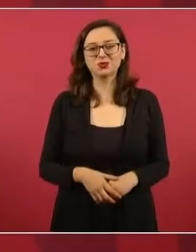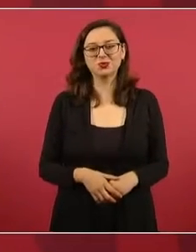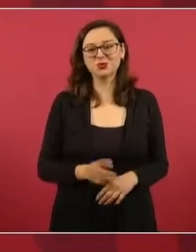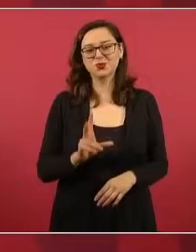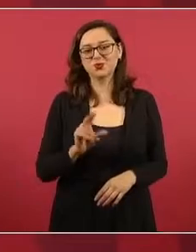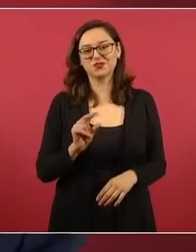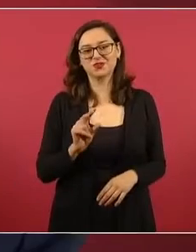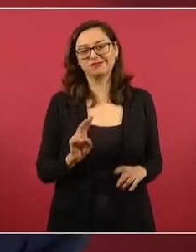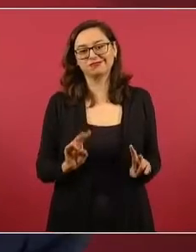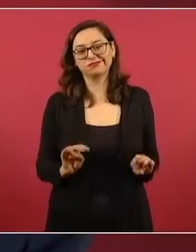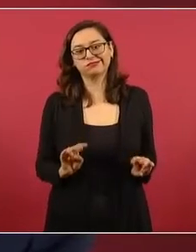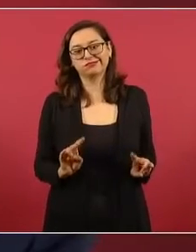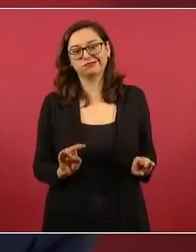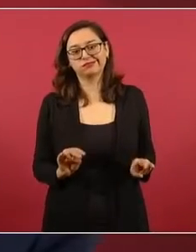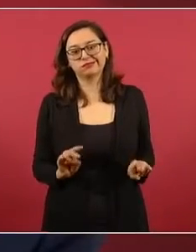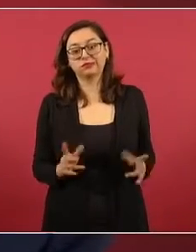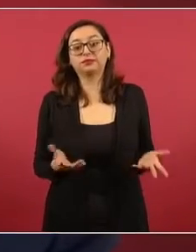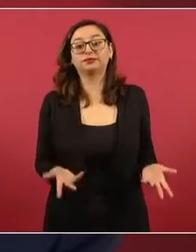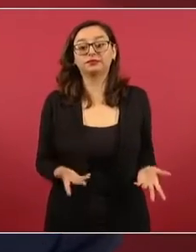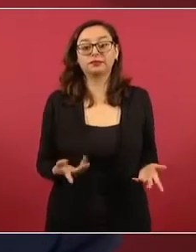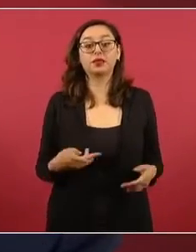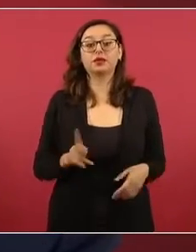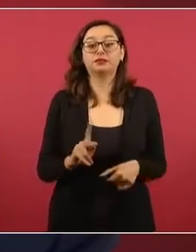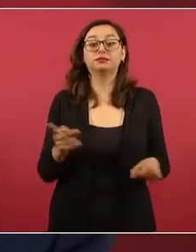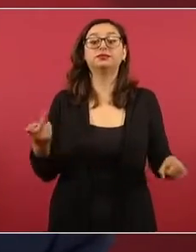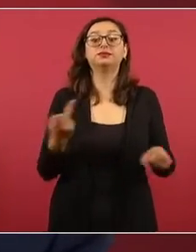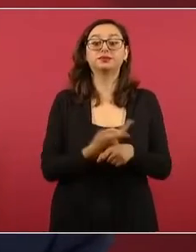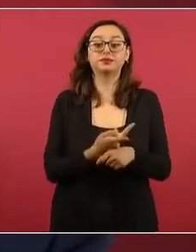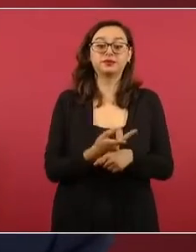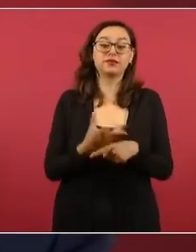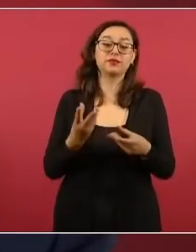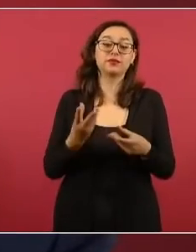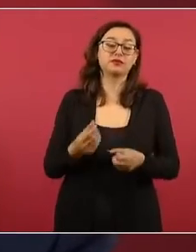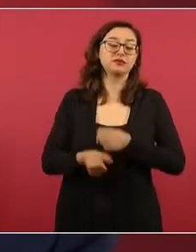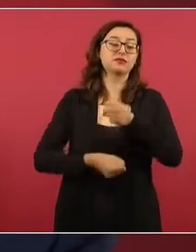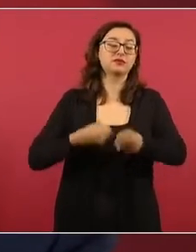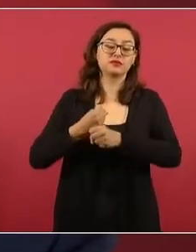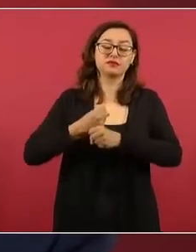tiempo en que la política era asunto de los políticos,